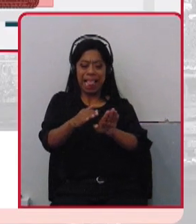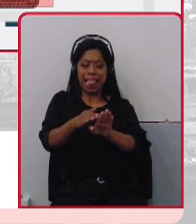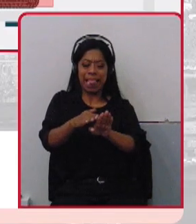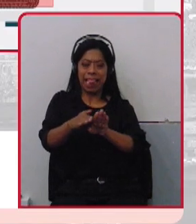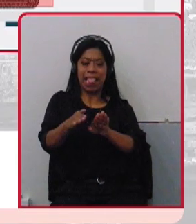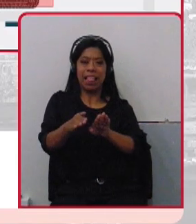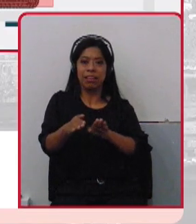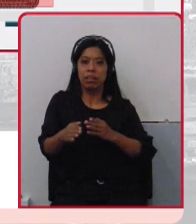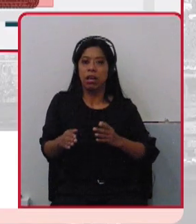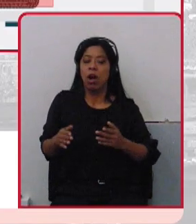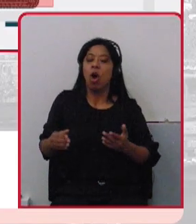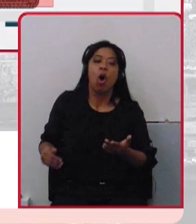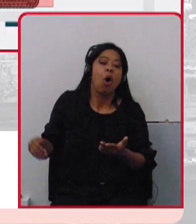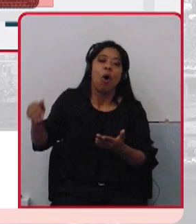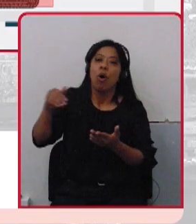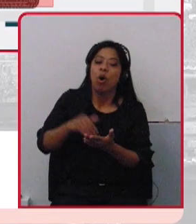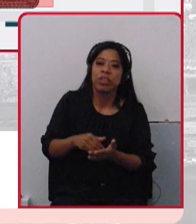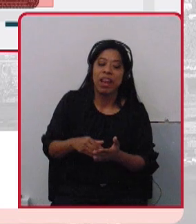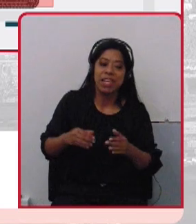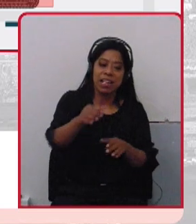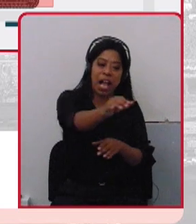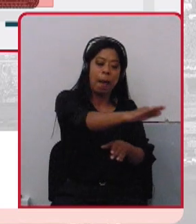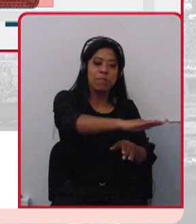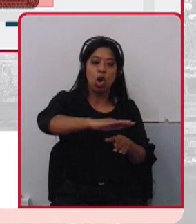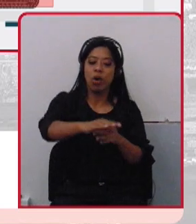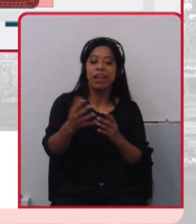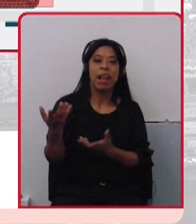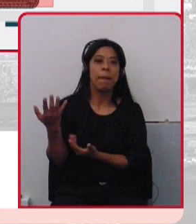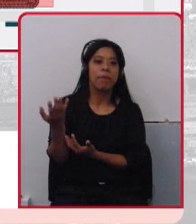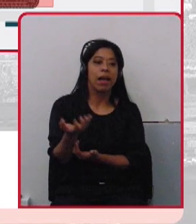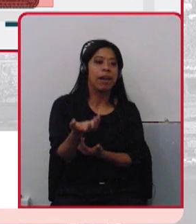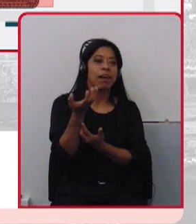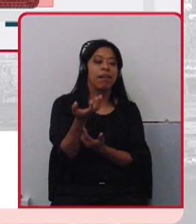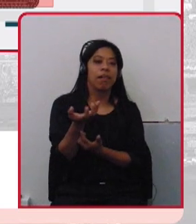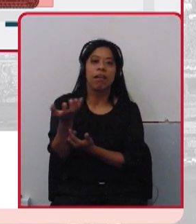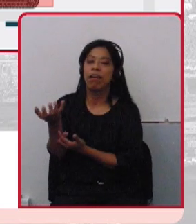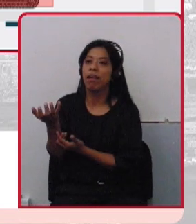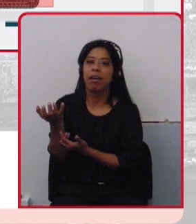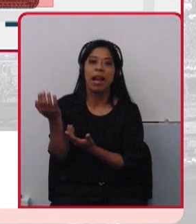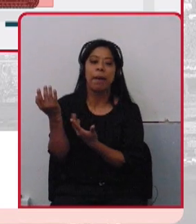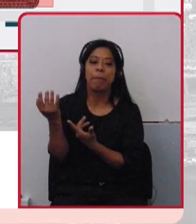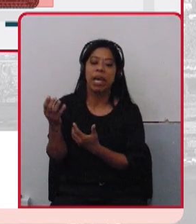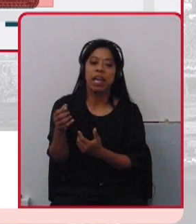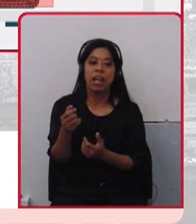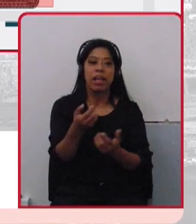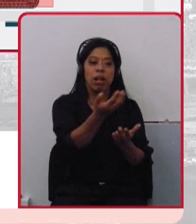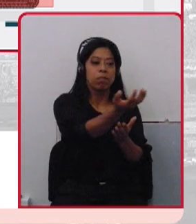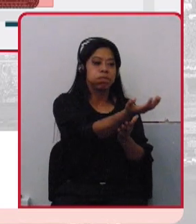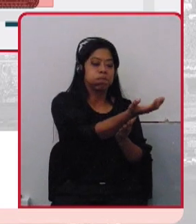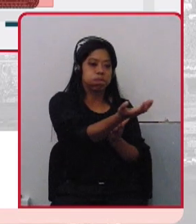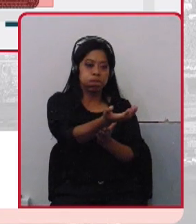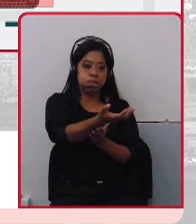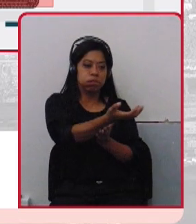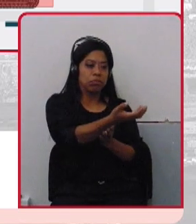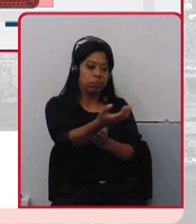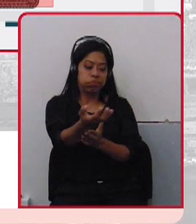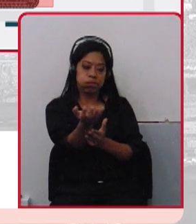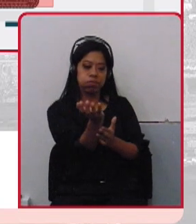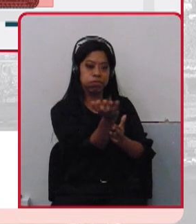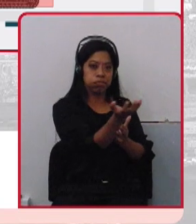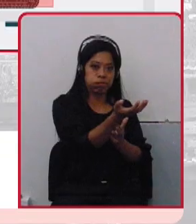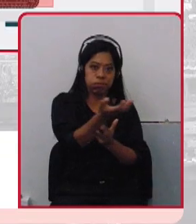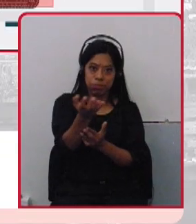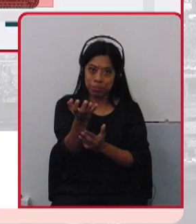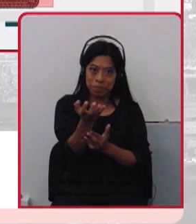pala. Sale otra vez el camión, la pala sigue esperando, otra vez regresa el operador del camión y recién se cuadra.